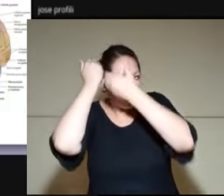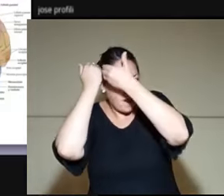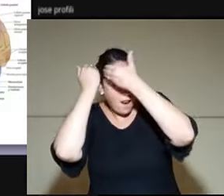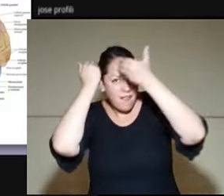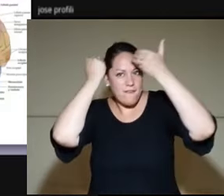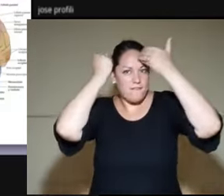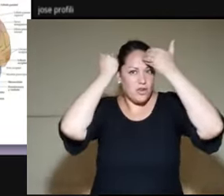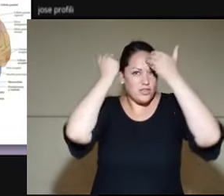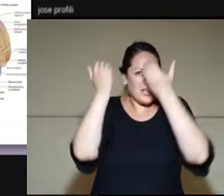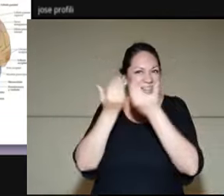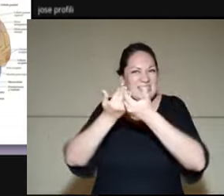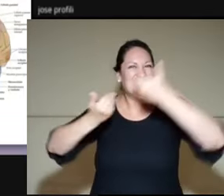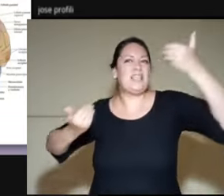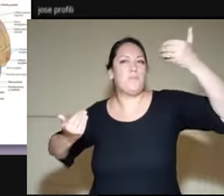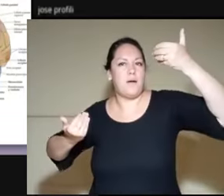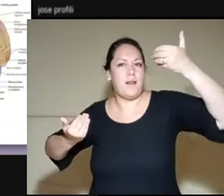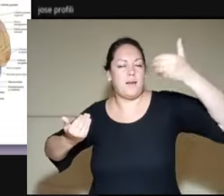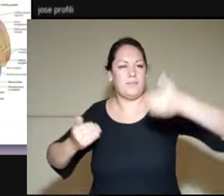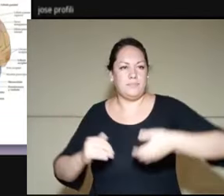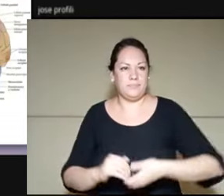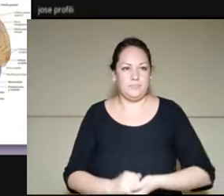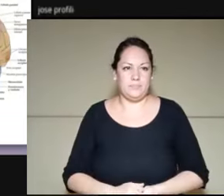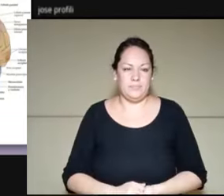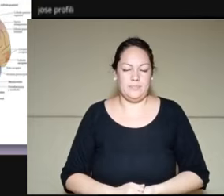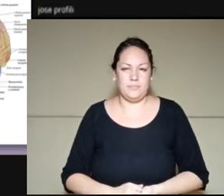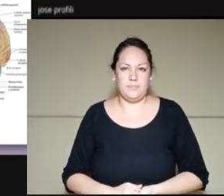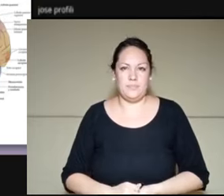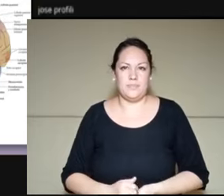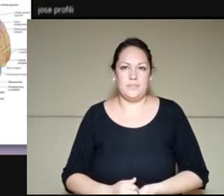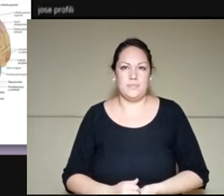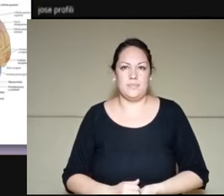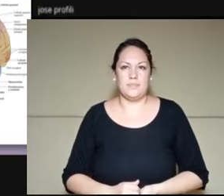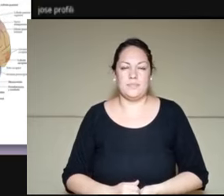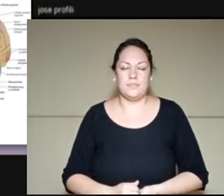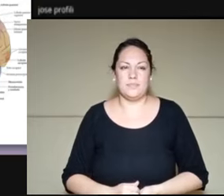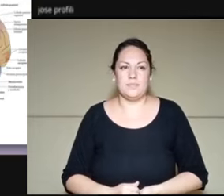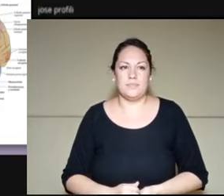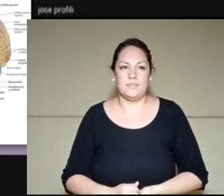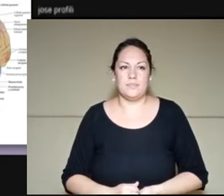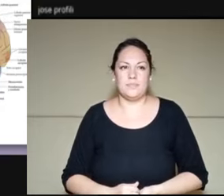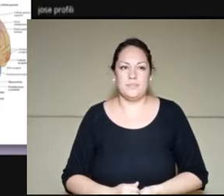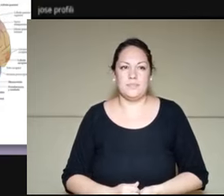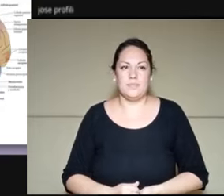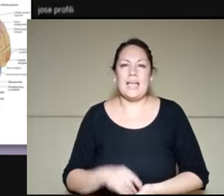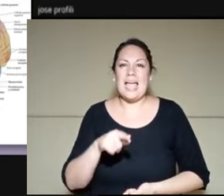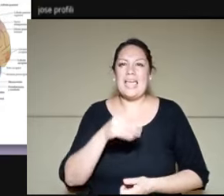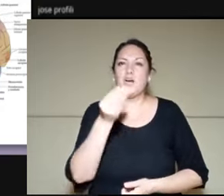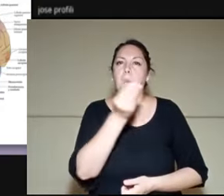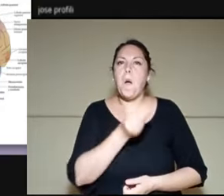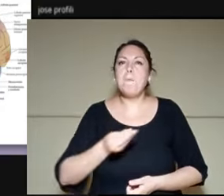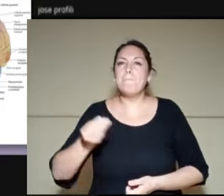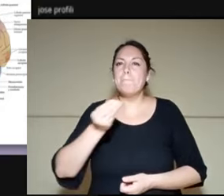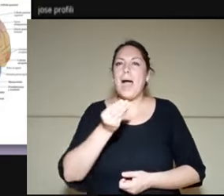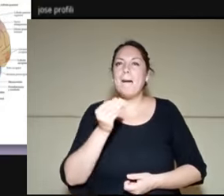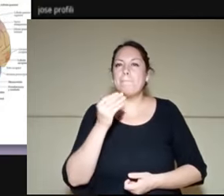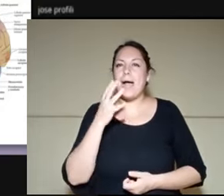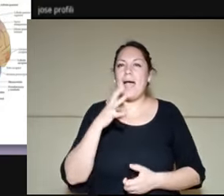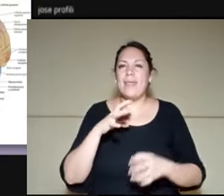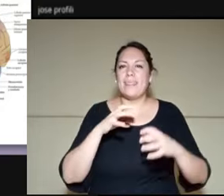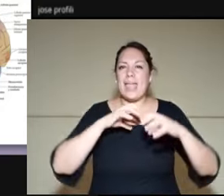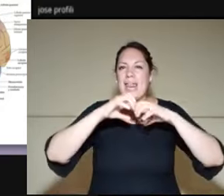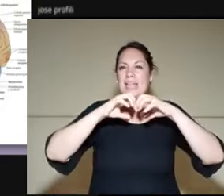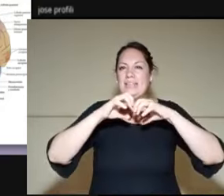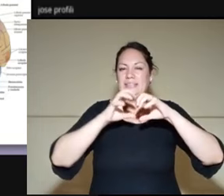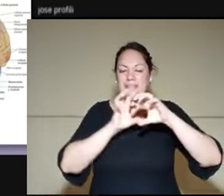¿sí? Del frontal y un poquito del parietal. Entonces yo así tengo un mapa de